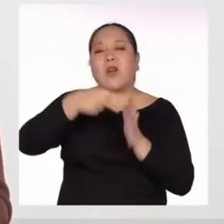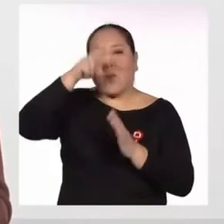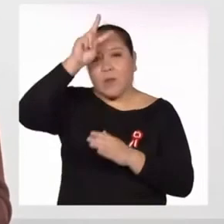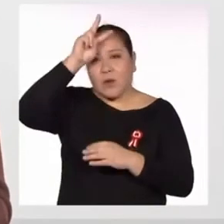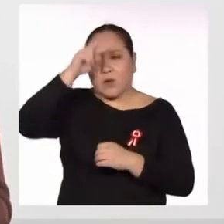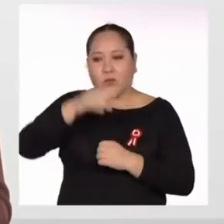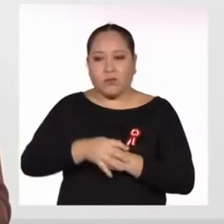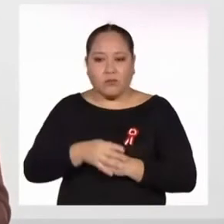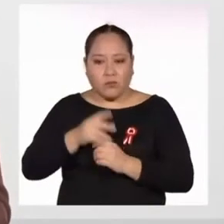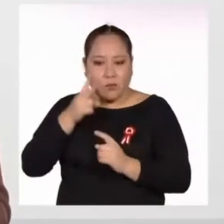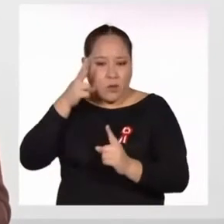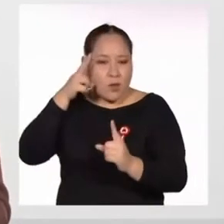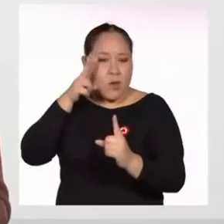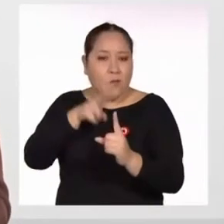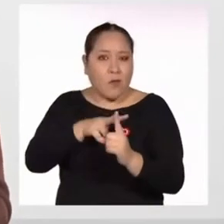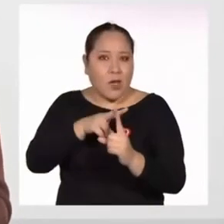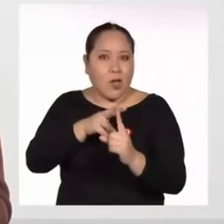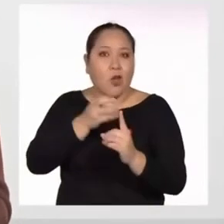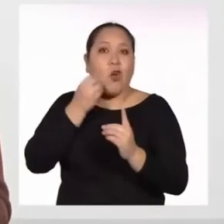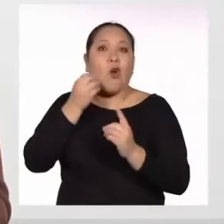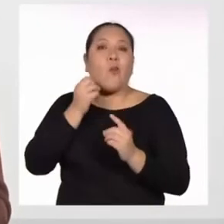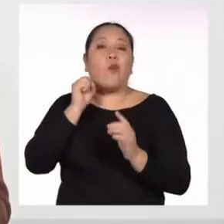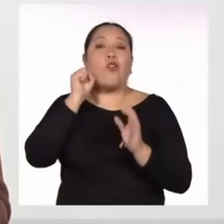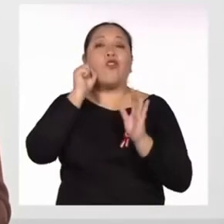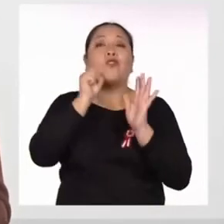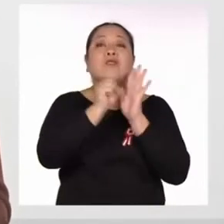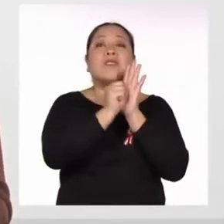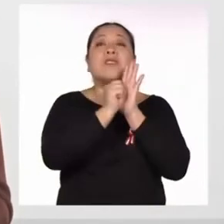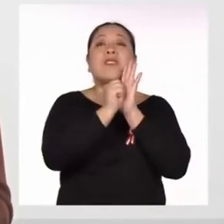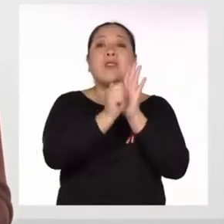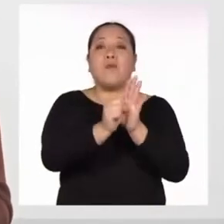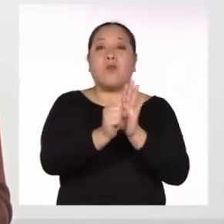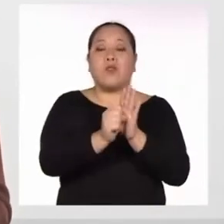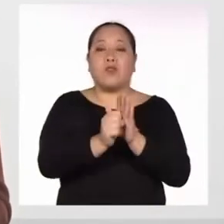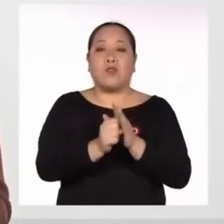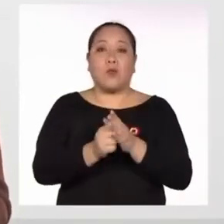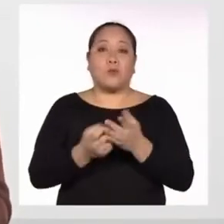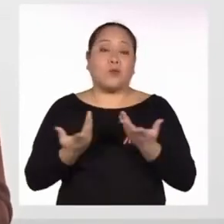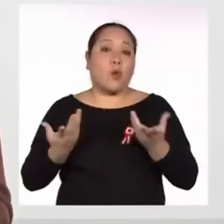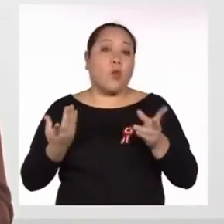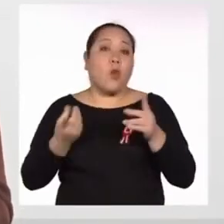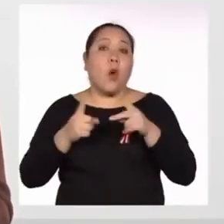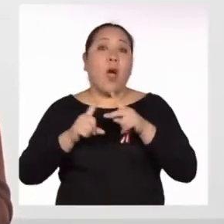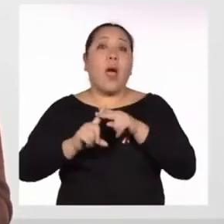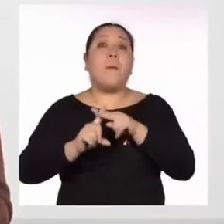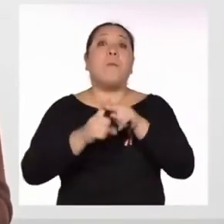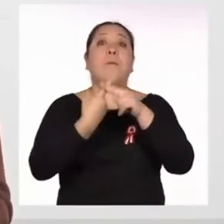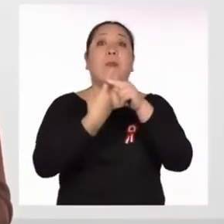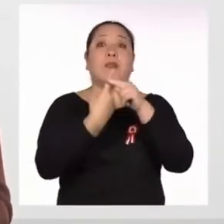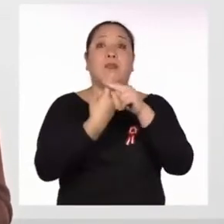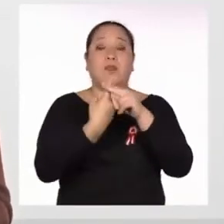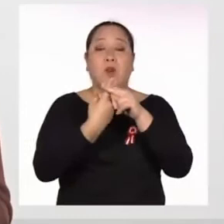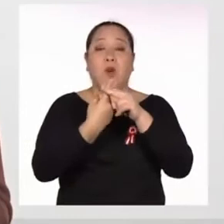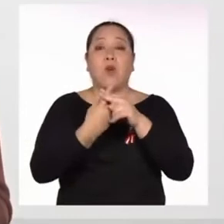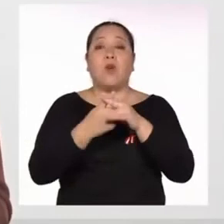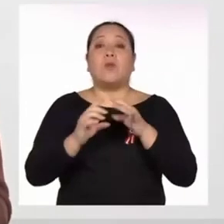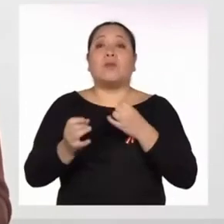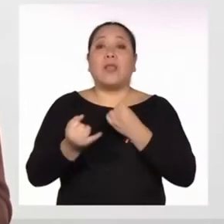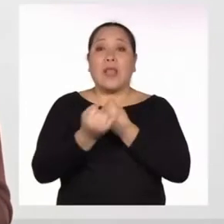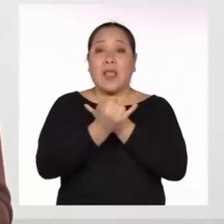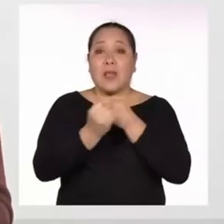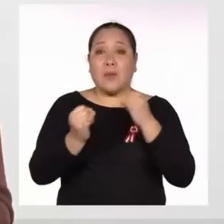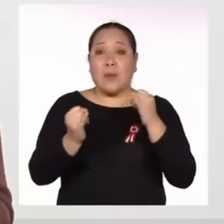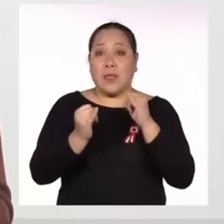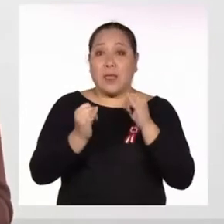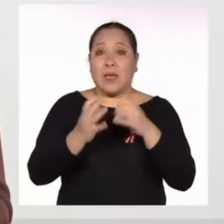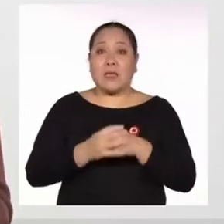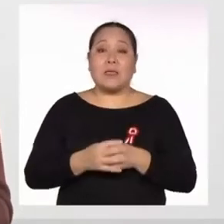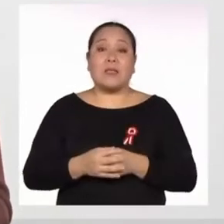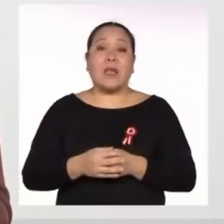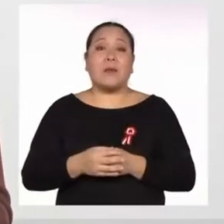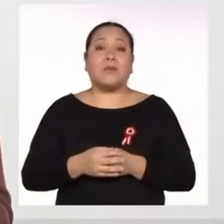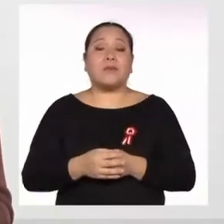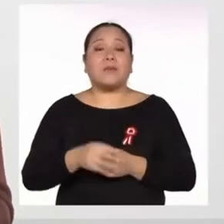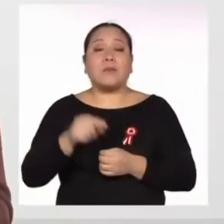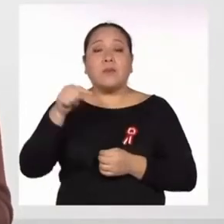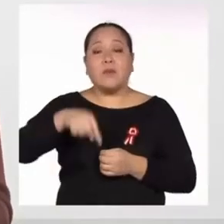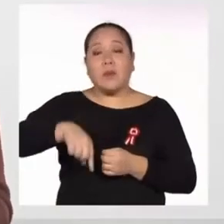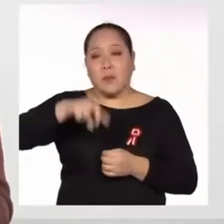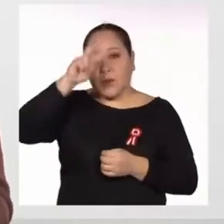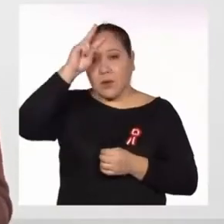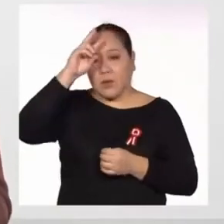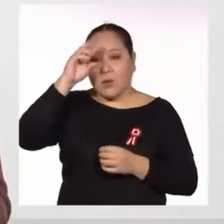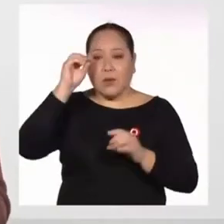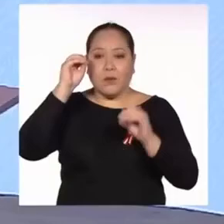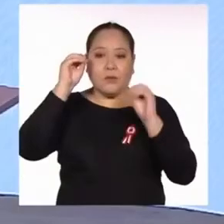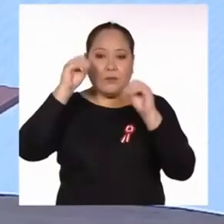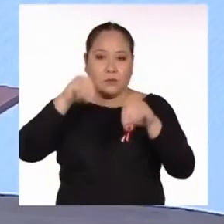identificable mediante símbolos cuando nació la república del perú se forjaron y se crearon los